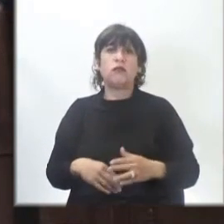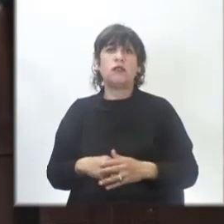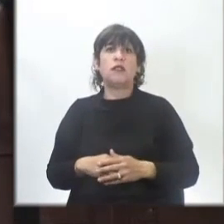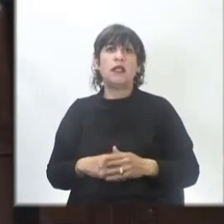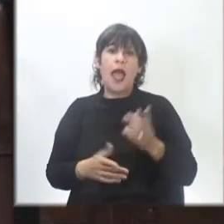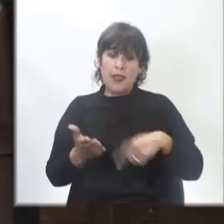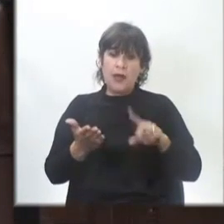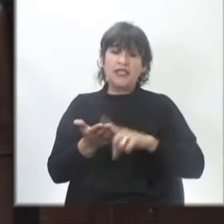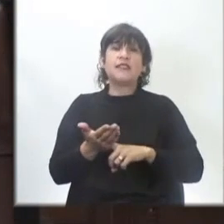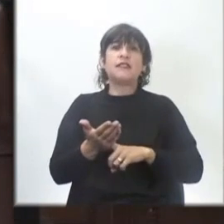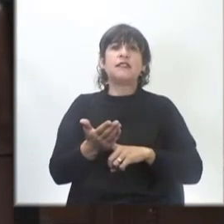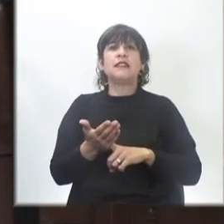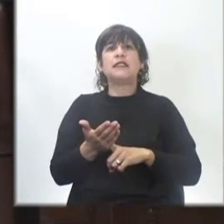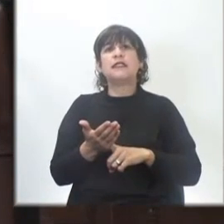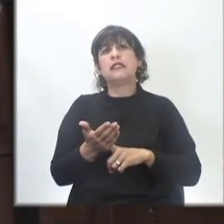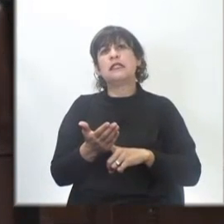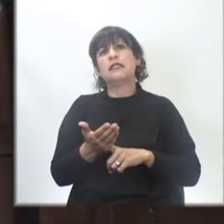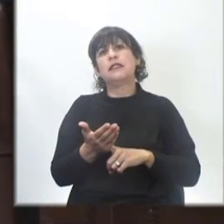Es más,